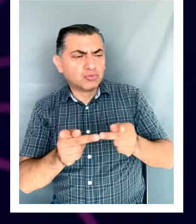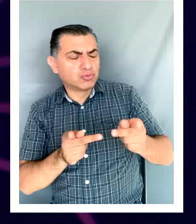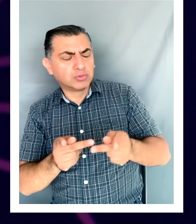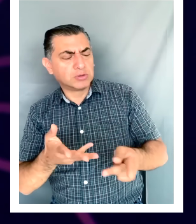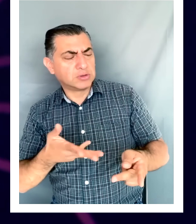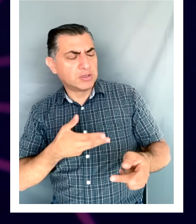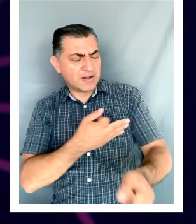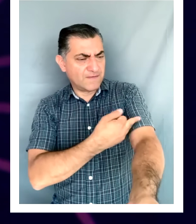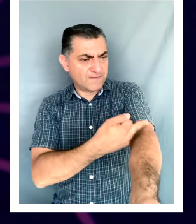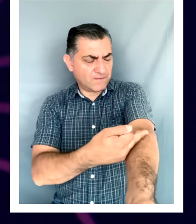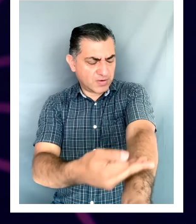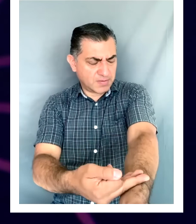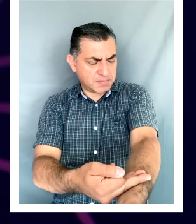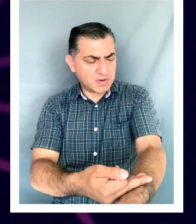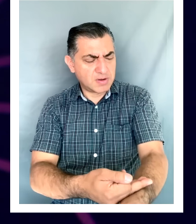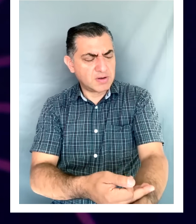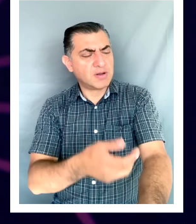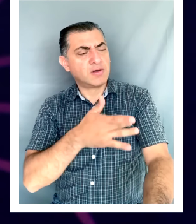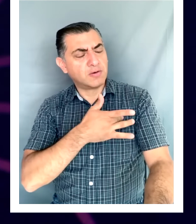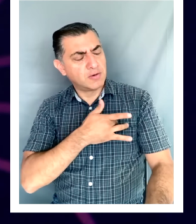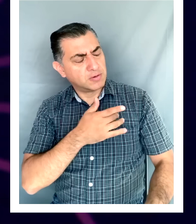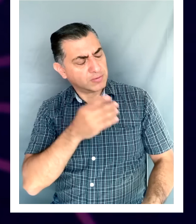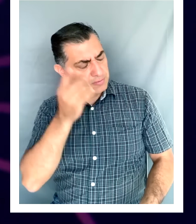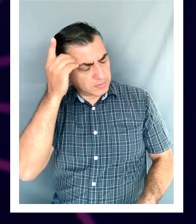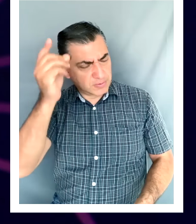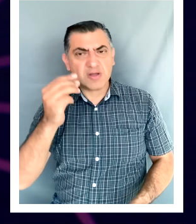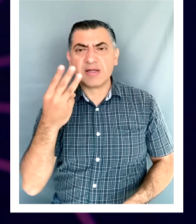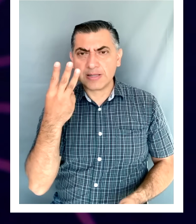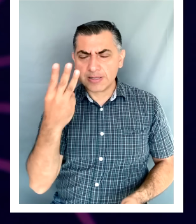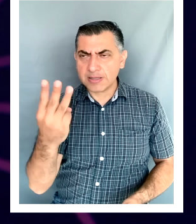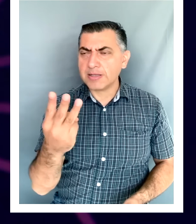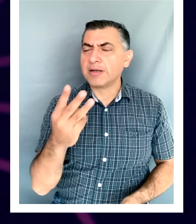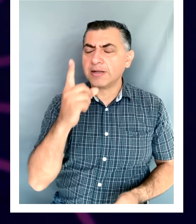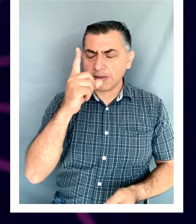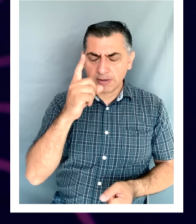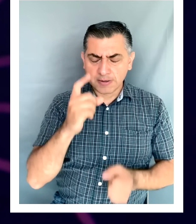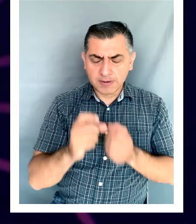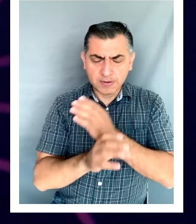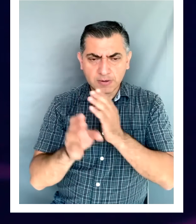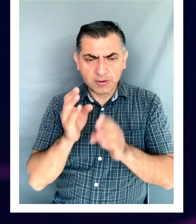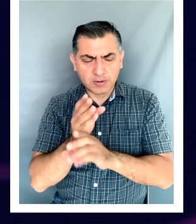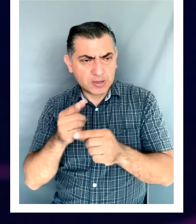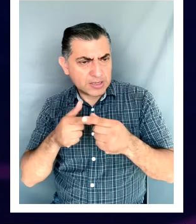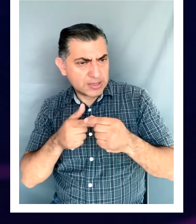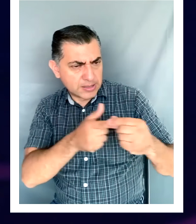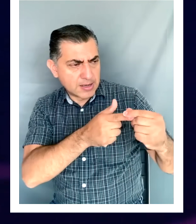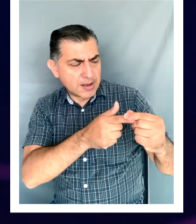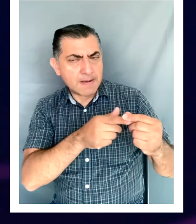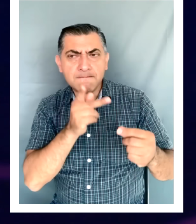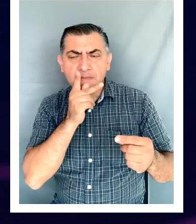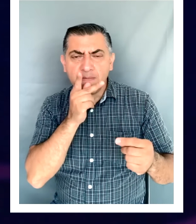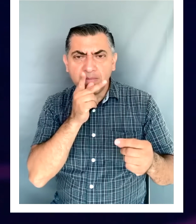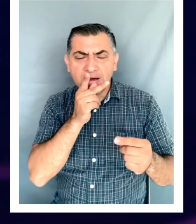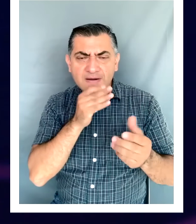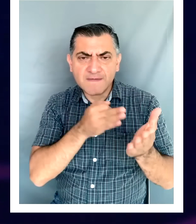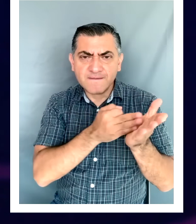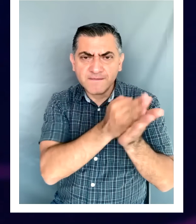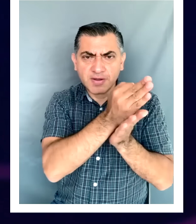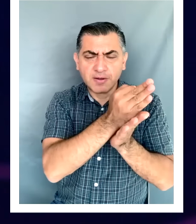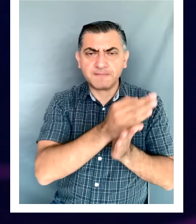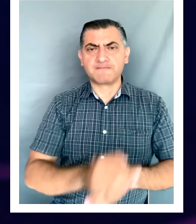conforme al corazón de Dios tres principios que nos guiarán hacer padres fieles para nuestros hijos